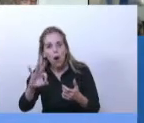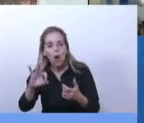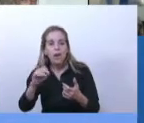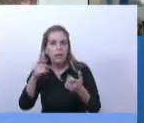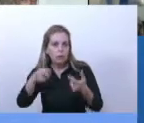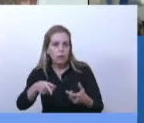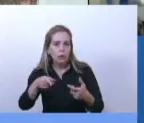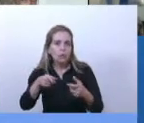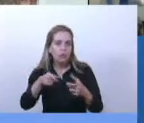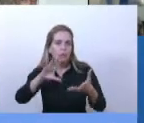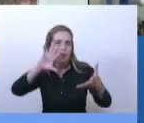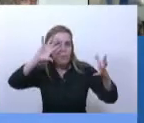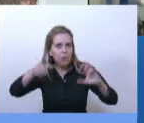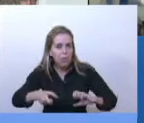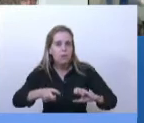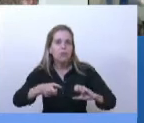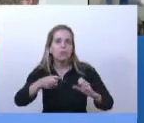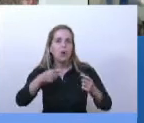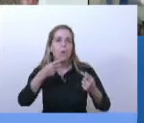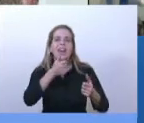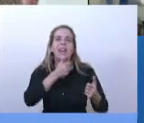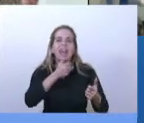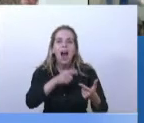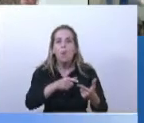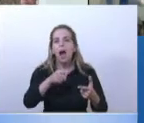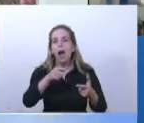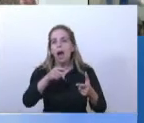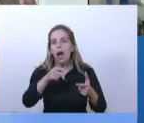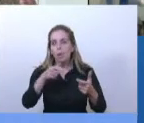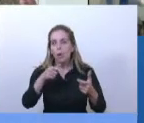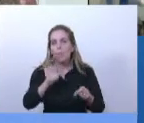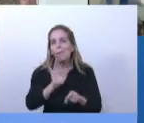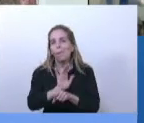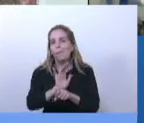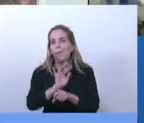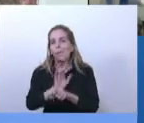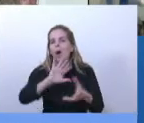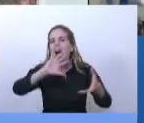sobre la biodiversidad y sobre el agua quiero leer